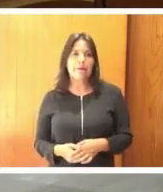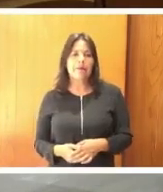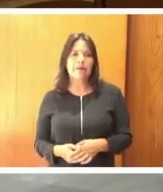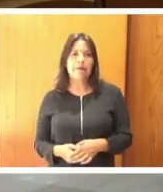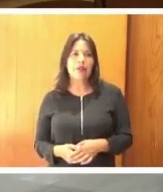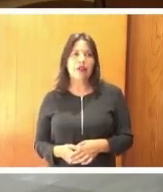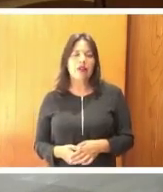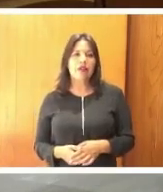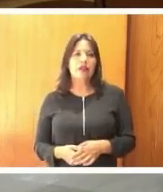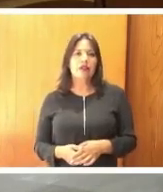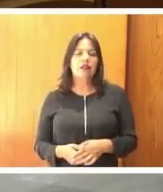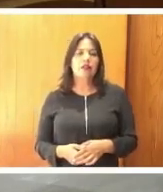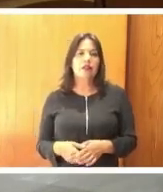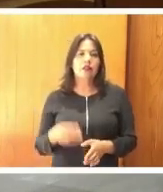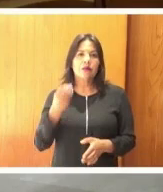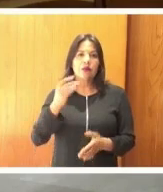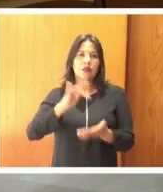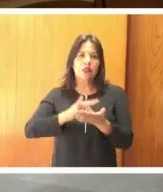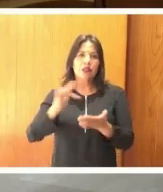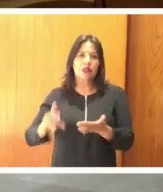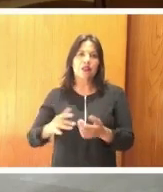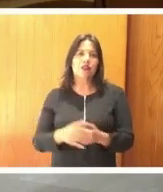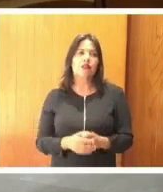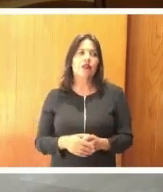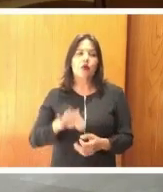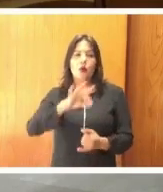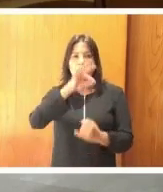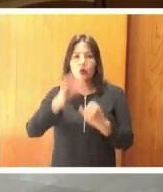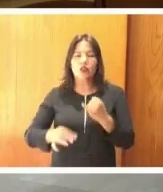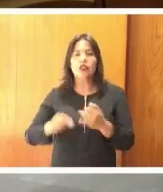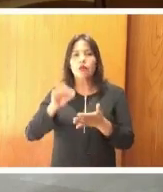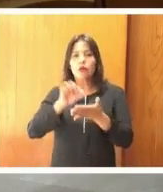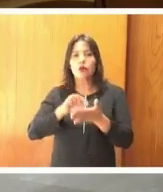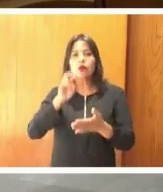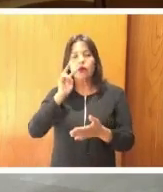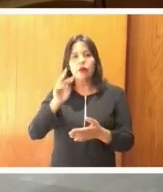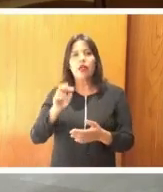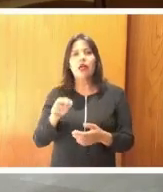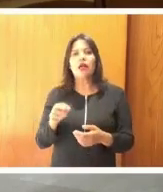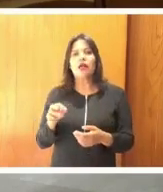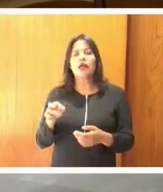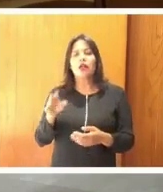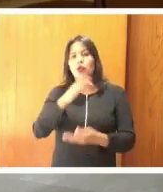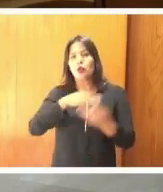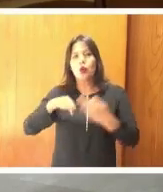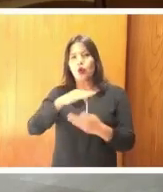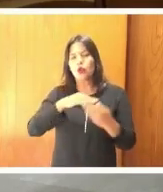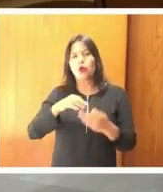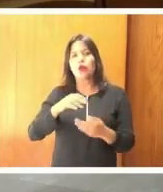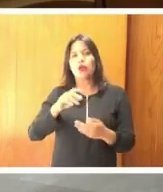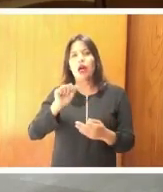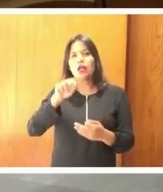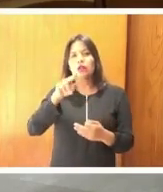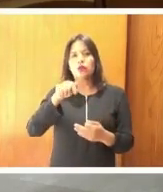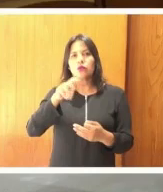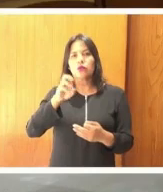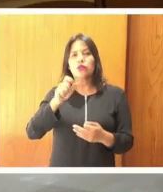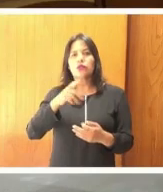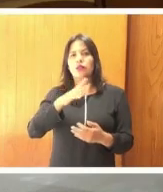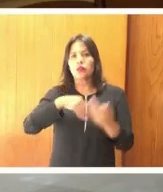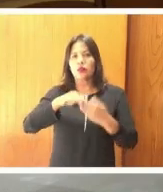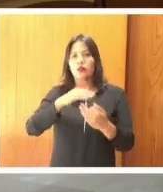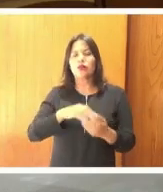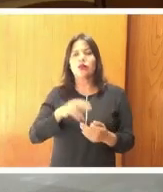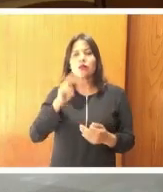presidente. Muchas gracias. Estaremos en el último punto, que es el de asuntos generales. Tenemos listado como primero de ellos